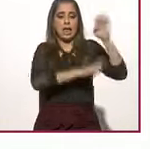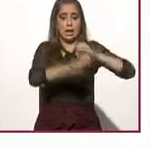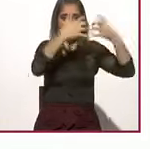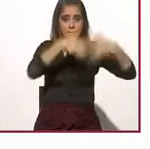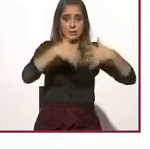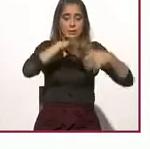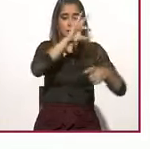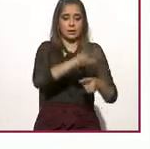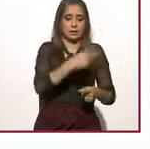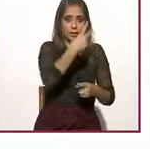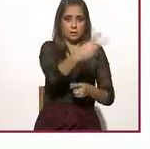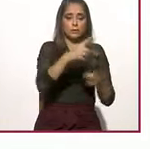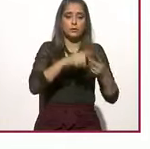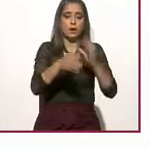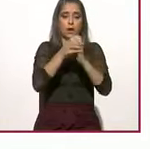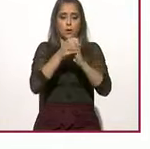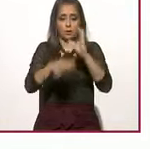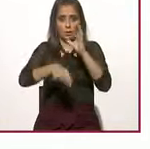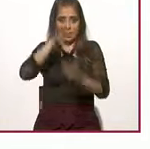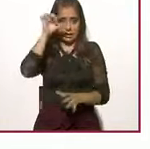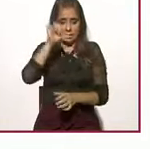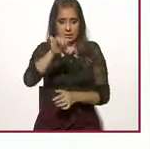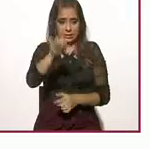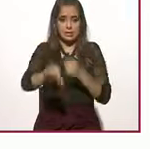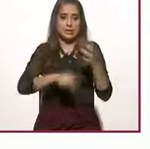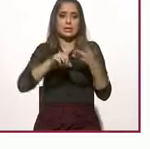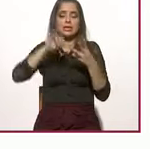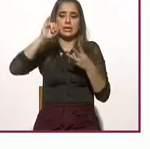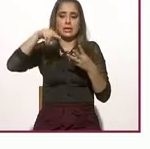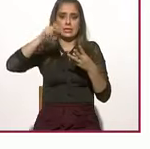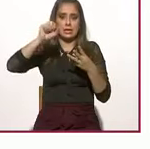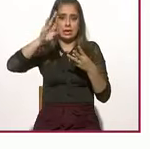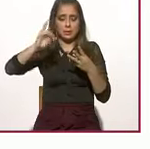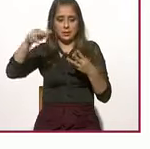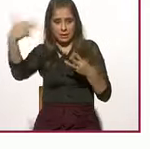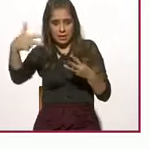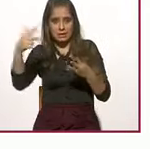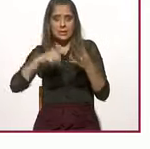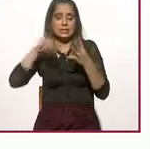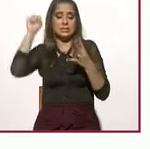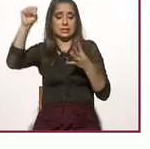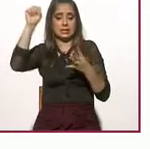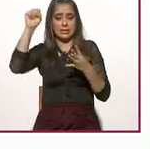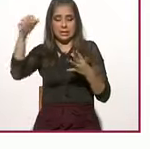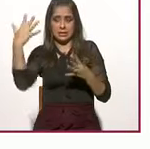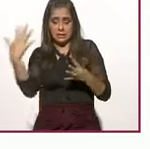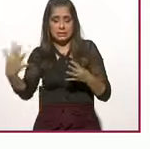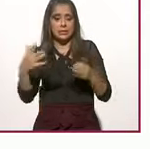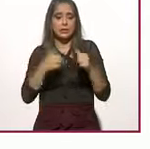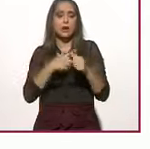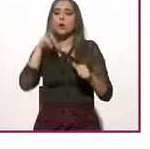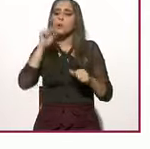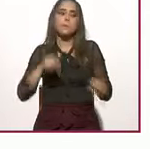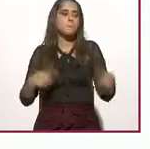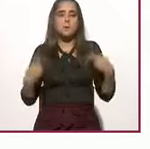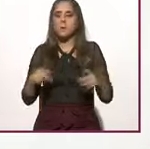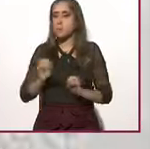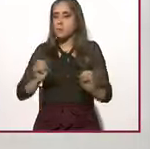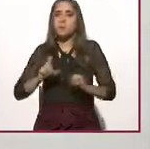42, Lotería Nacional 16, Insabi 13, sindicatos 5 y no vendidos